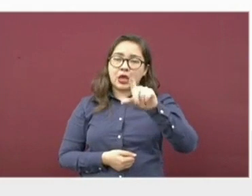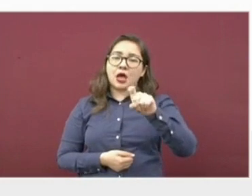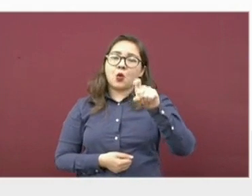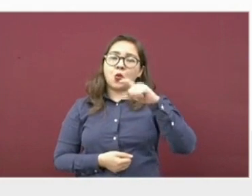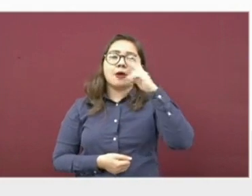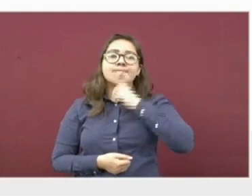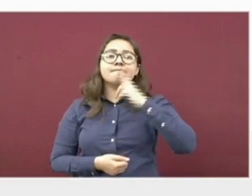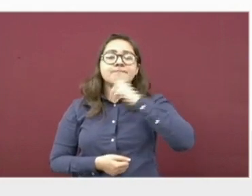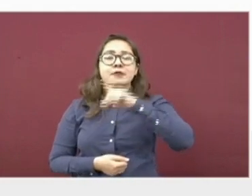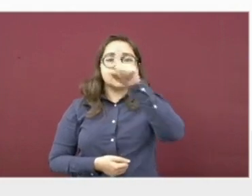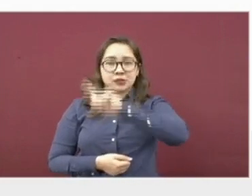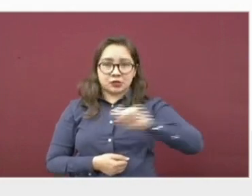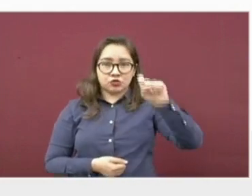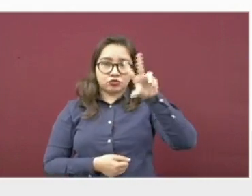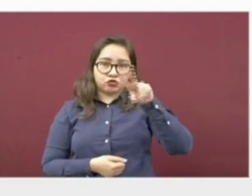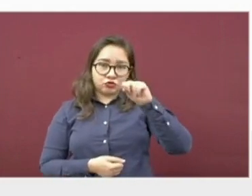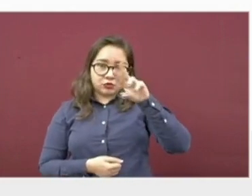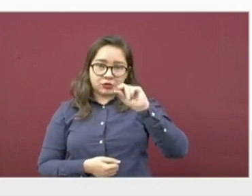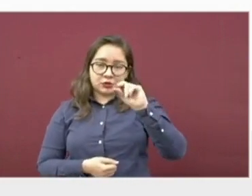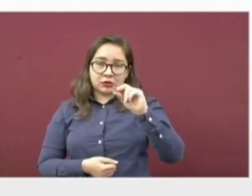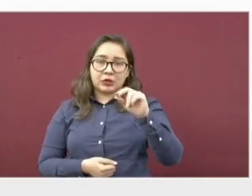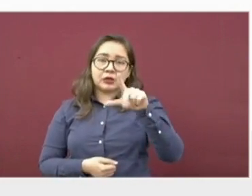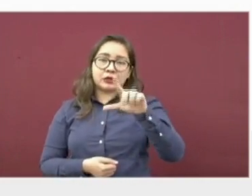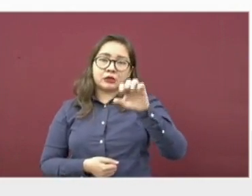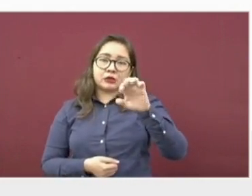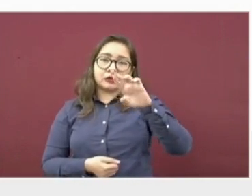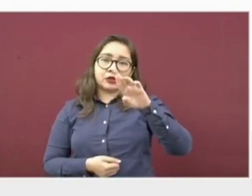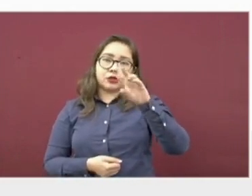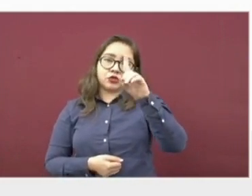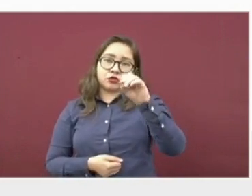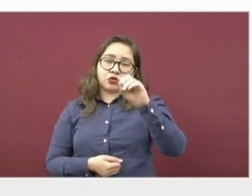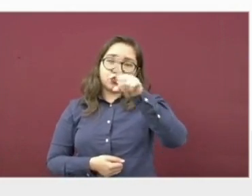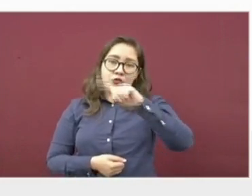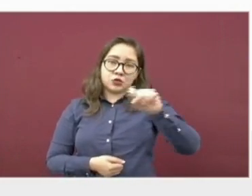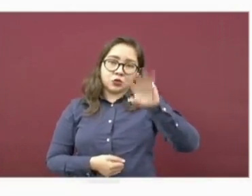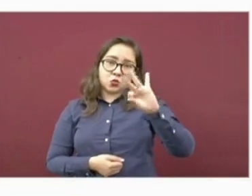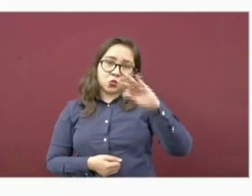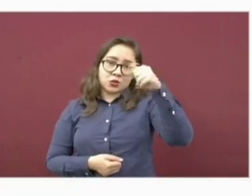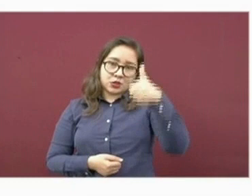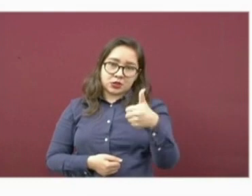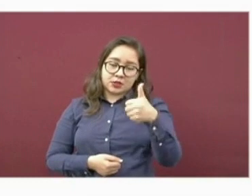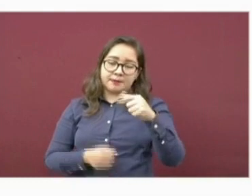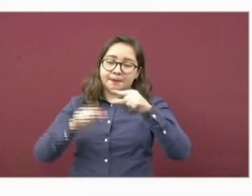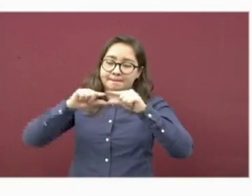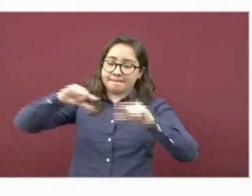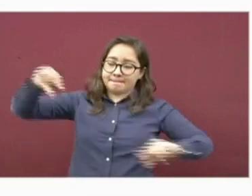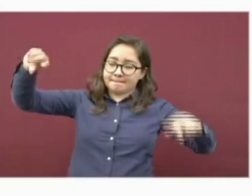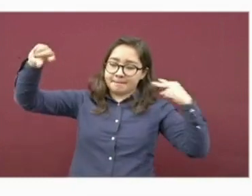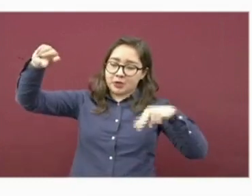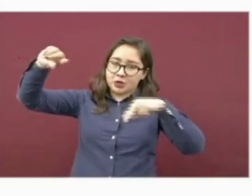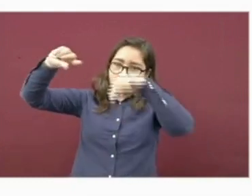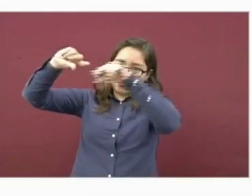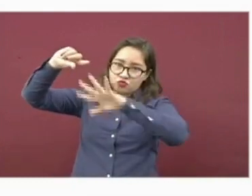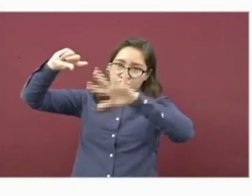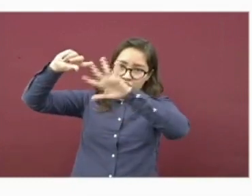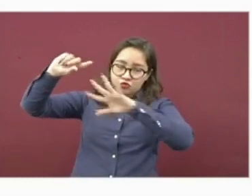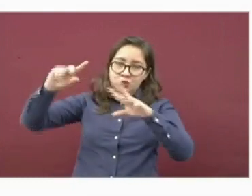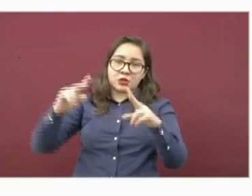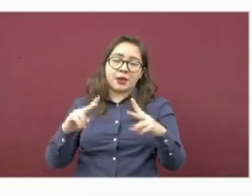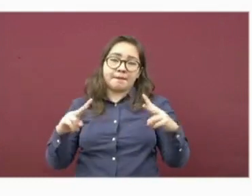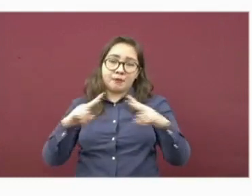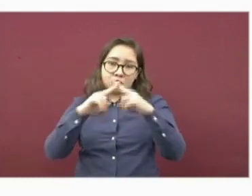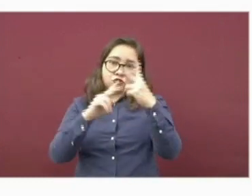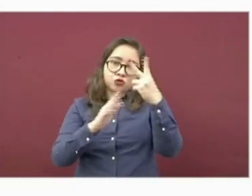180. Y ahora Lerdo de Tejada, 146. Y en la región norte, Poza Rica suma ya